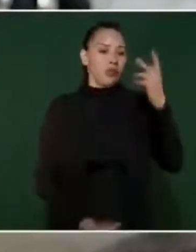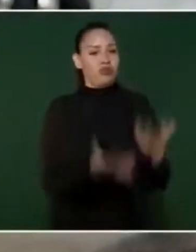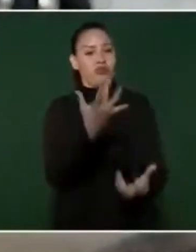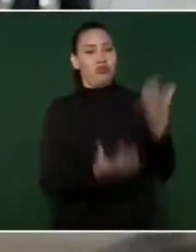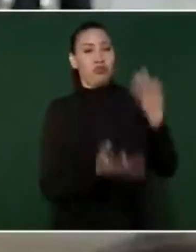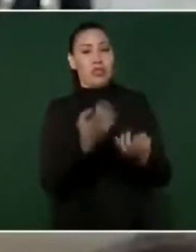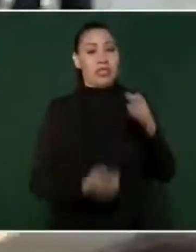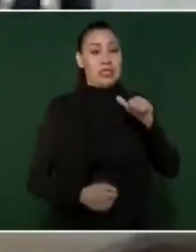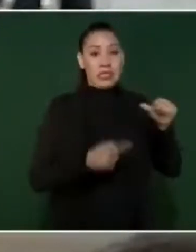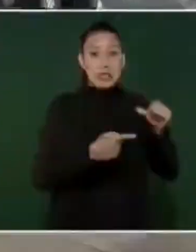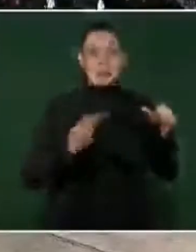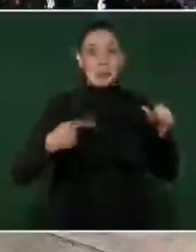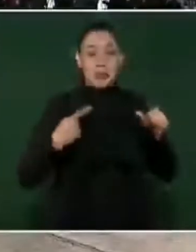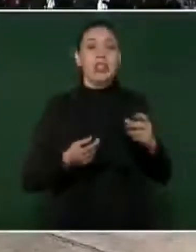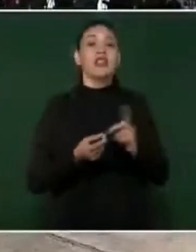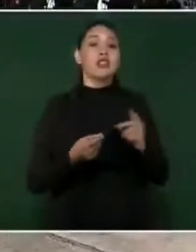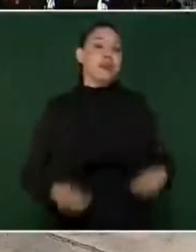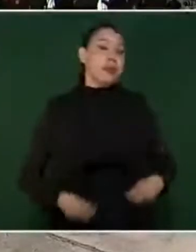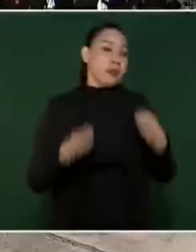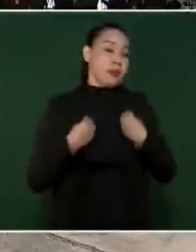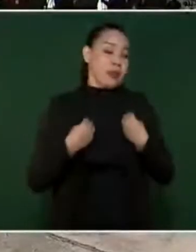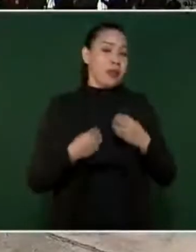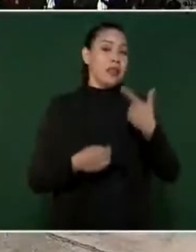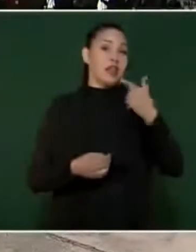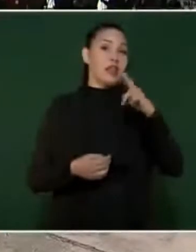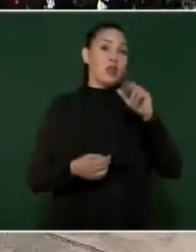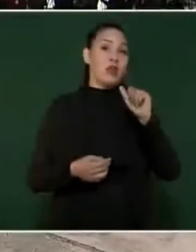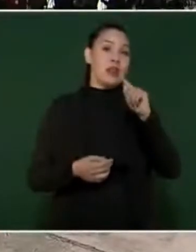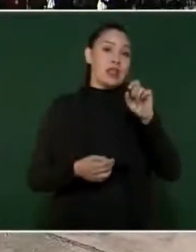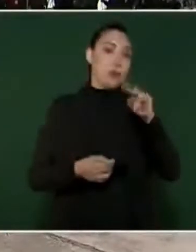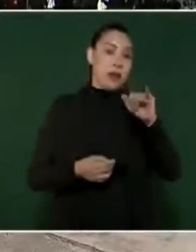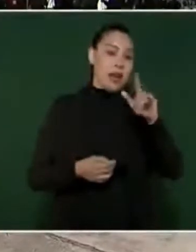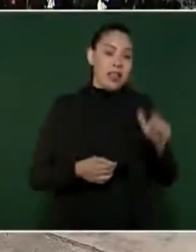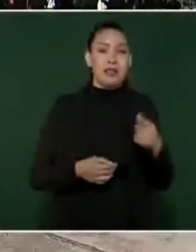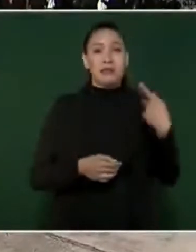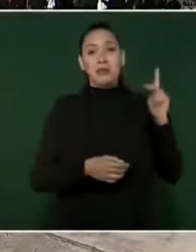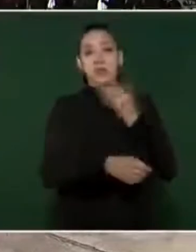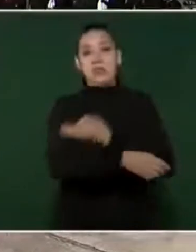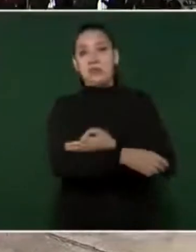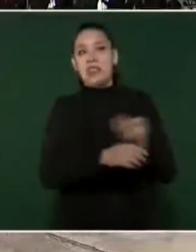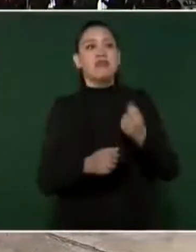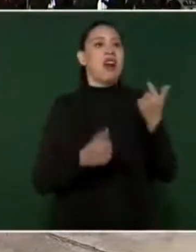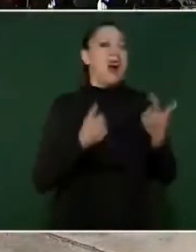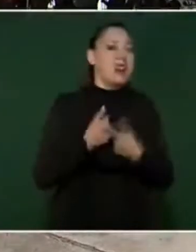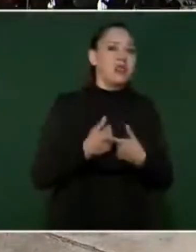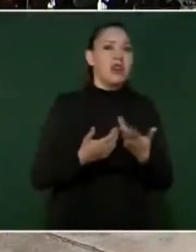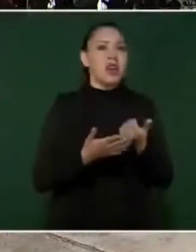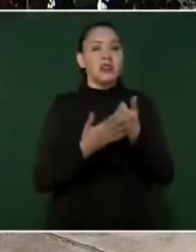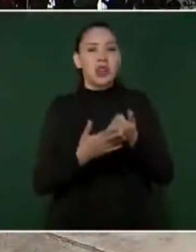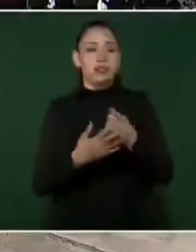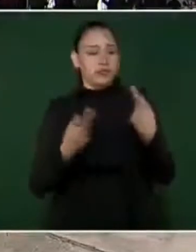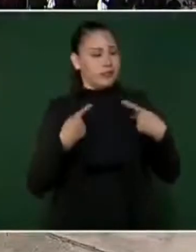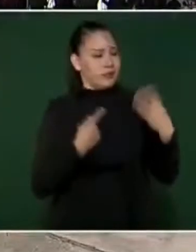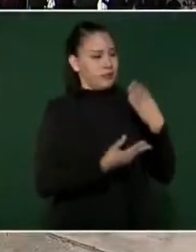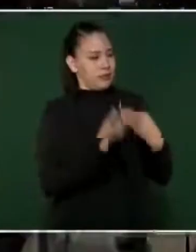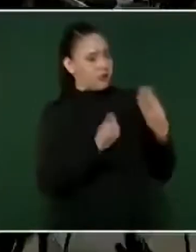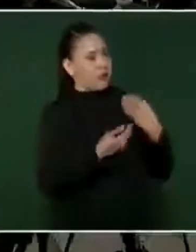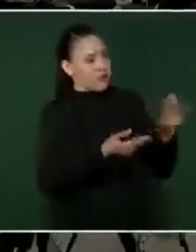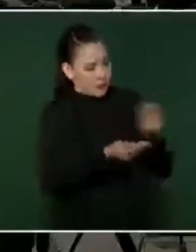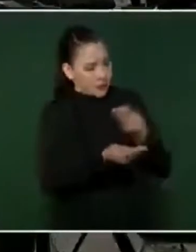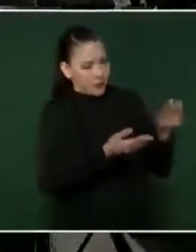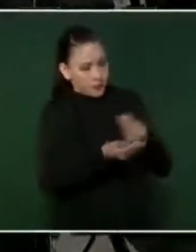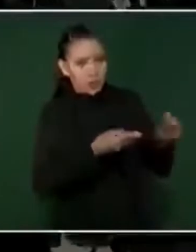no han recibido la celeridad del caso. Ellos me han entregado una carta ahora donde hay